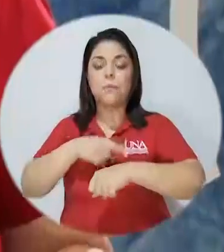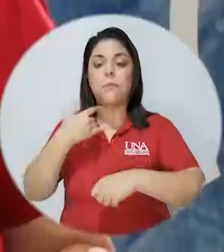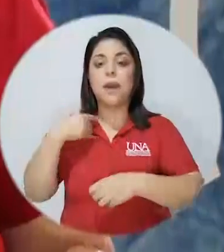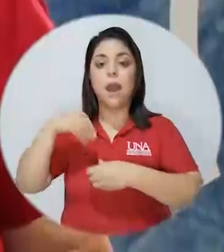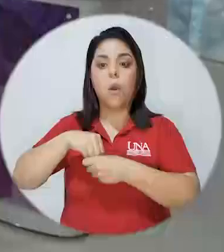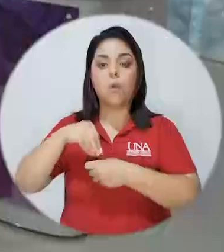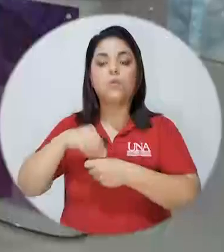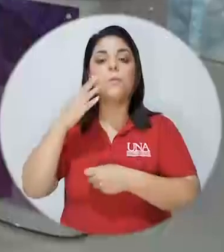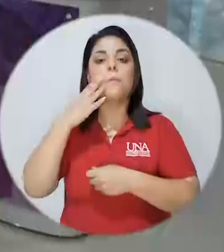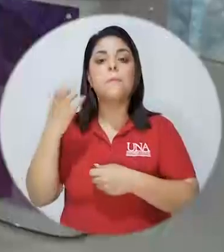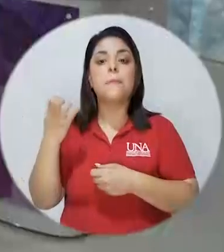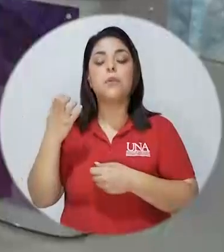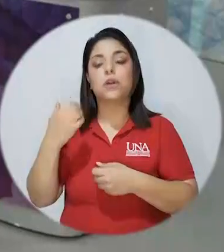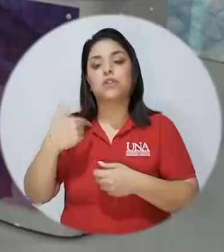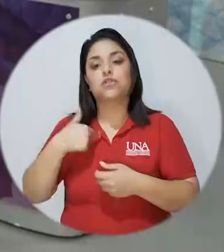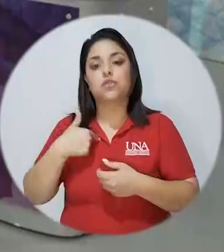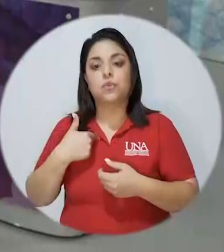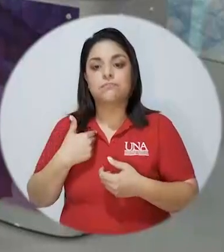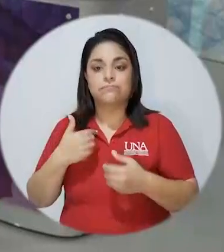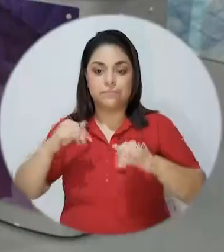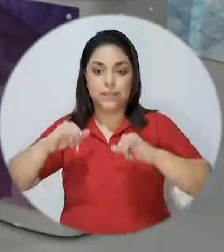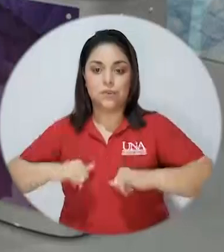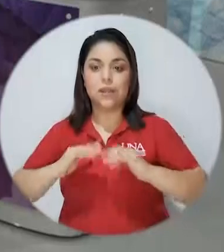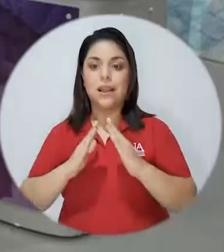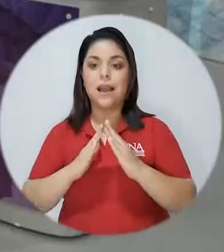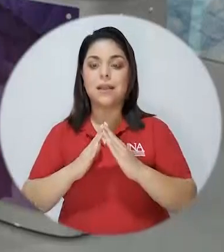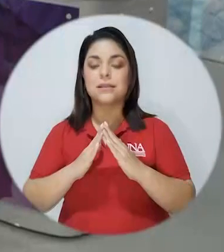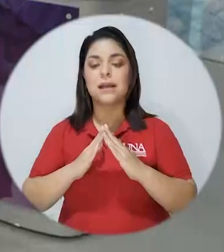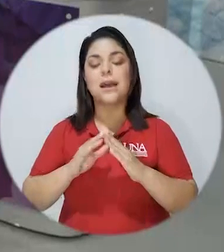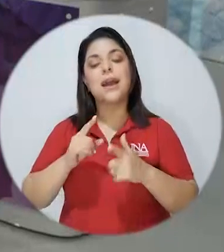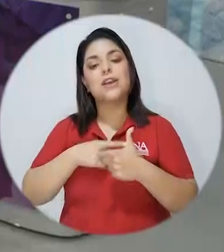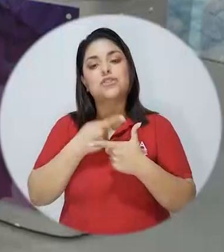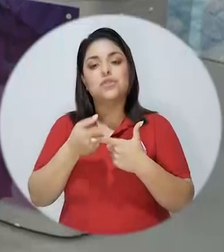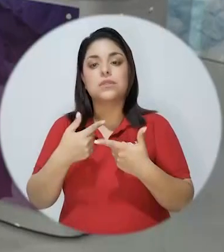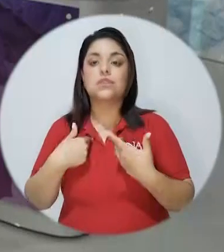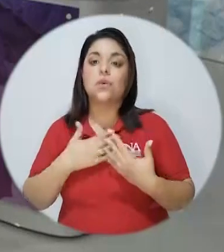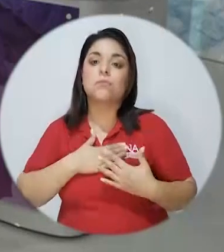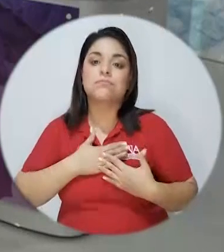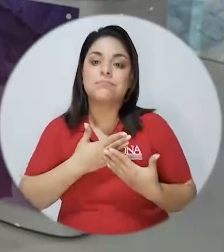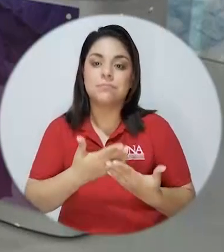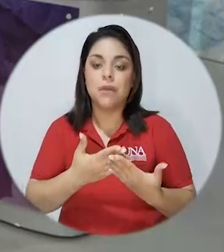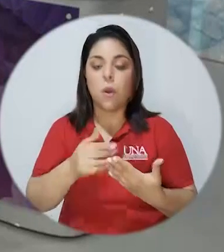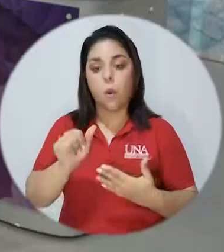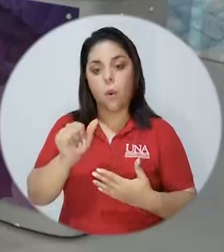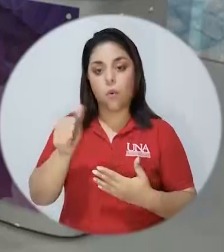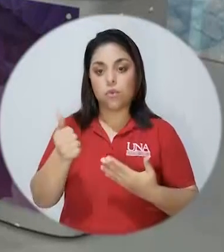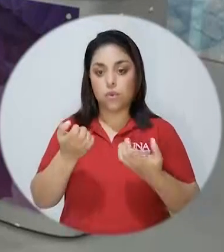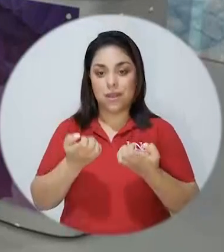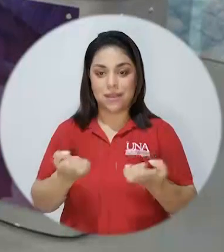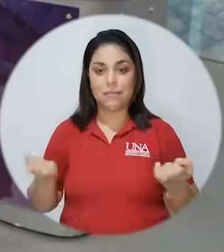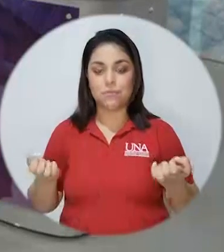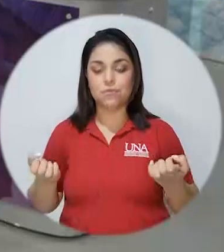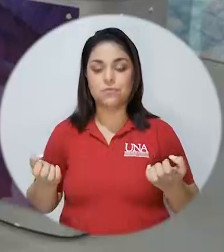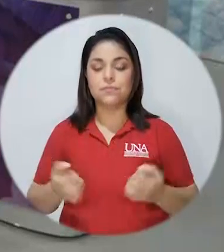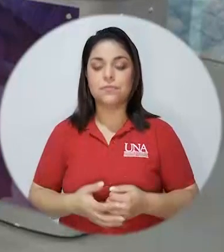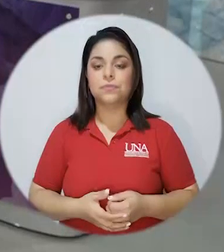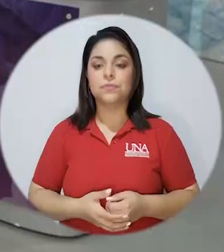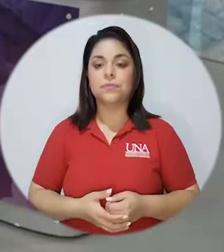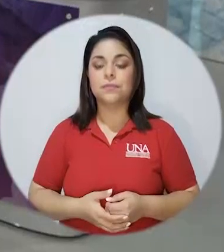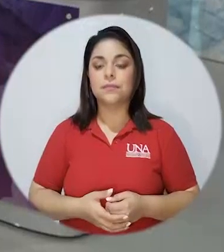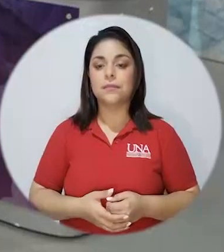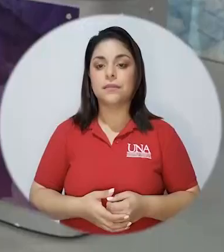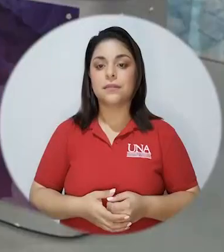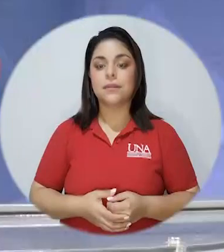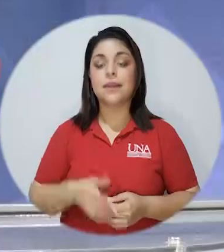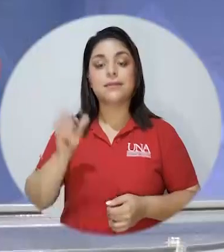estoy trabajando en mi casa. Sí, y es algo que ha venido como a traer